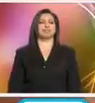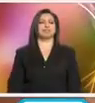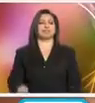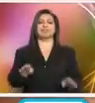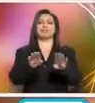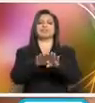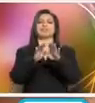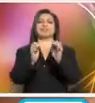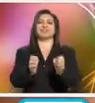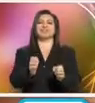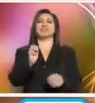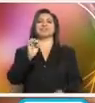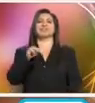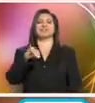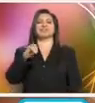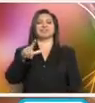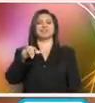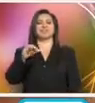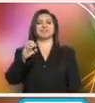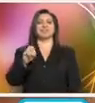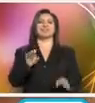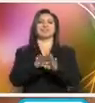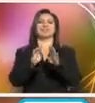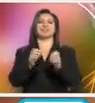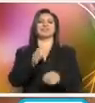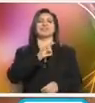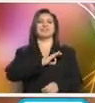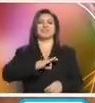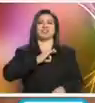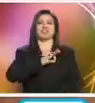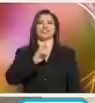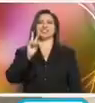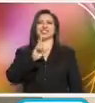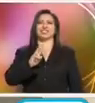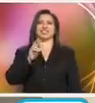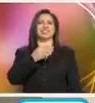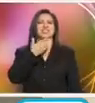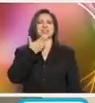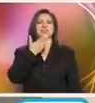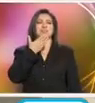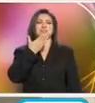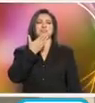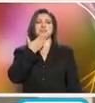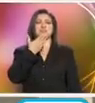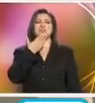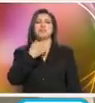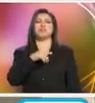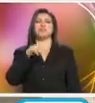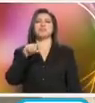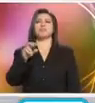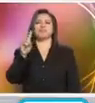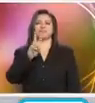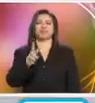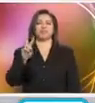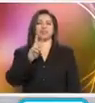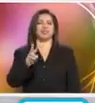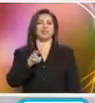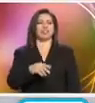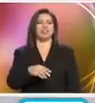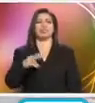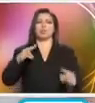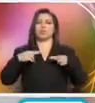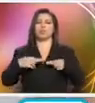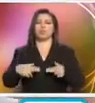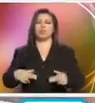Emilio, ¿cómo estás? ¿Cómo ¡Feliz estamos? viernes! Muy buen día, feliz viernes, exactamente, de buen humor, como siempre, en viernes. Oye, de buen humor, además de